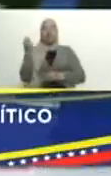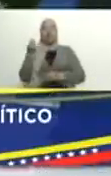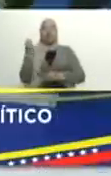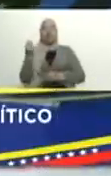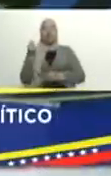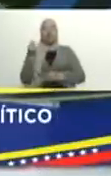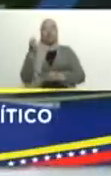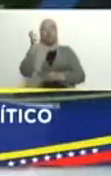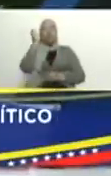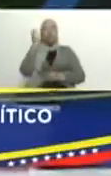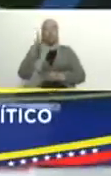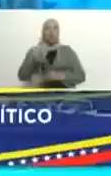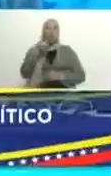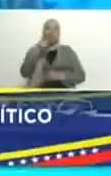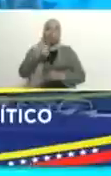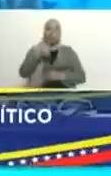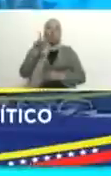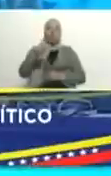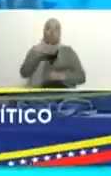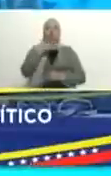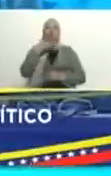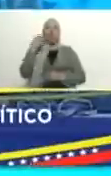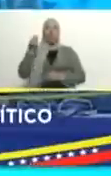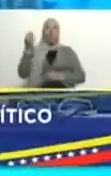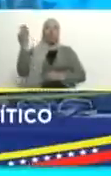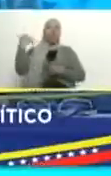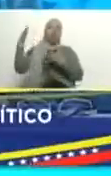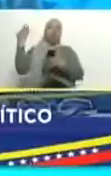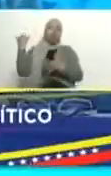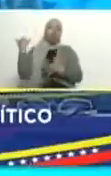Dice Mervin que también fue joven.